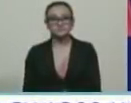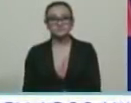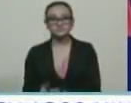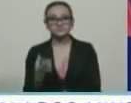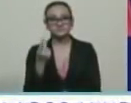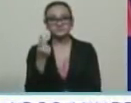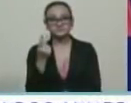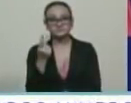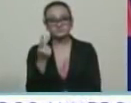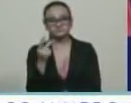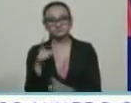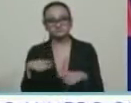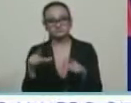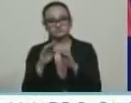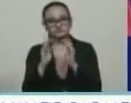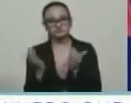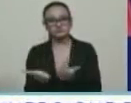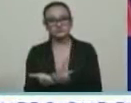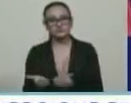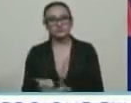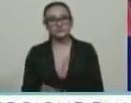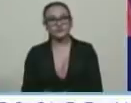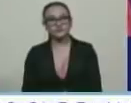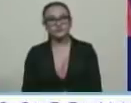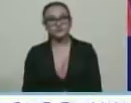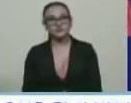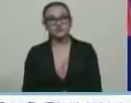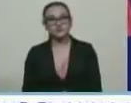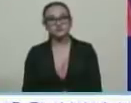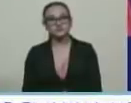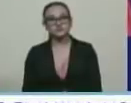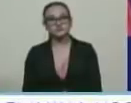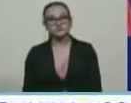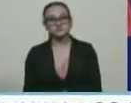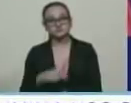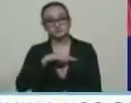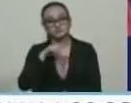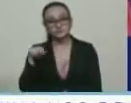en el segundo lugar en el mundo. Y nosotros